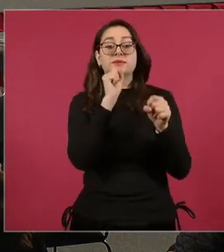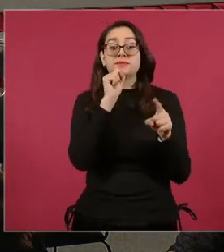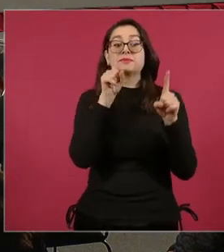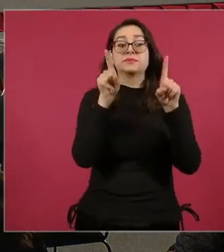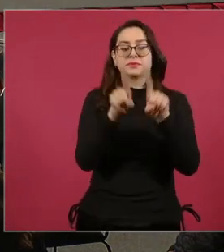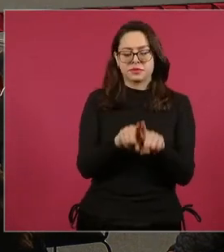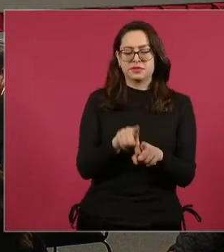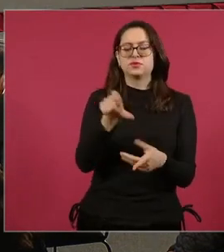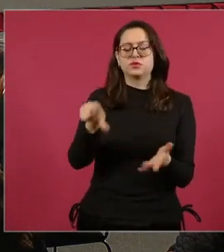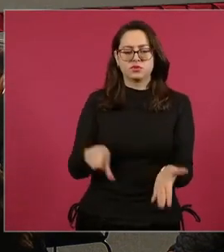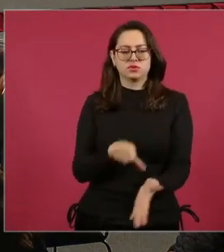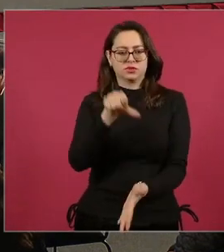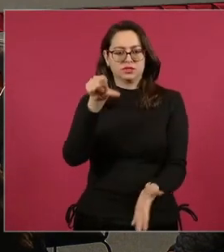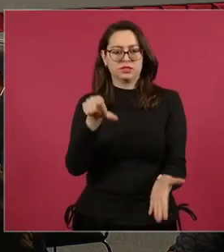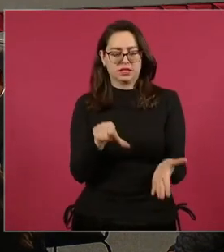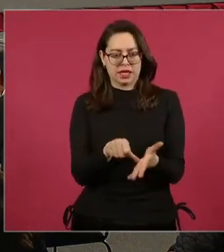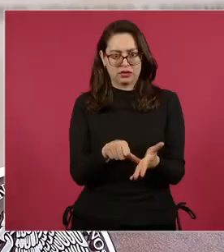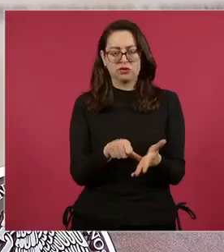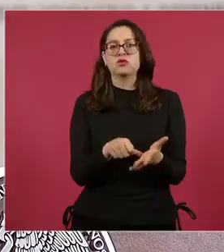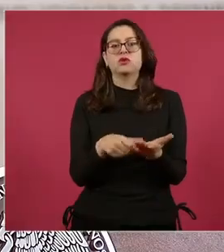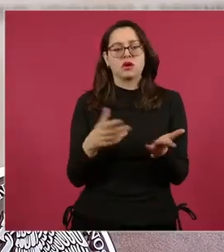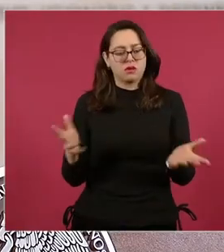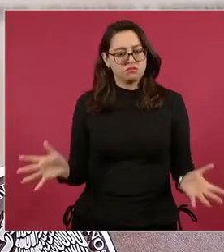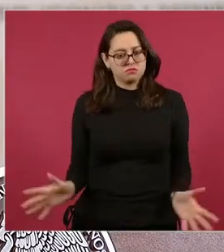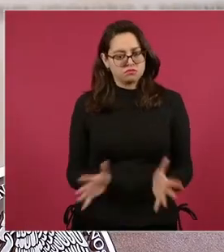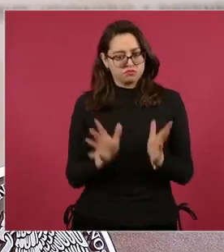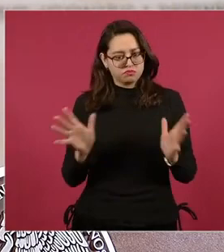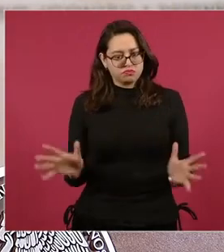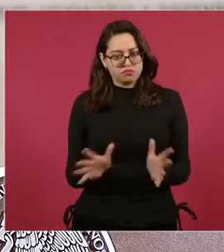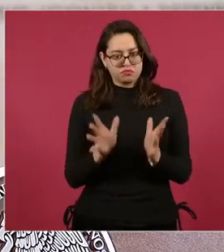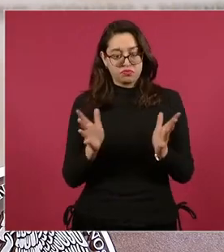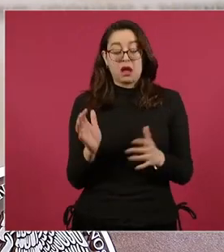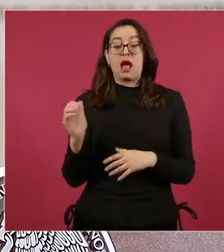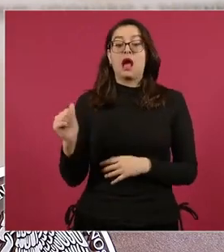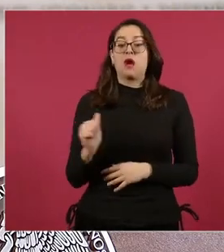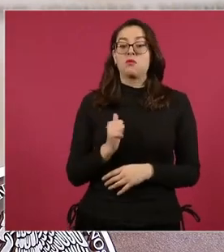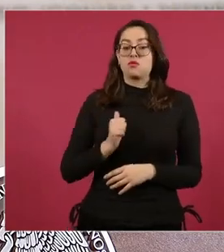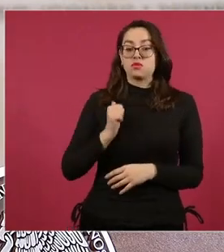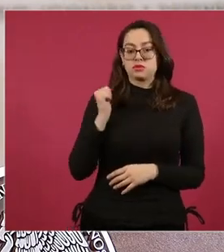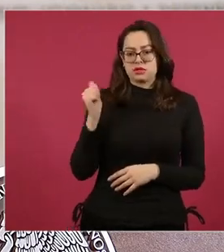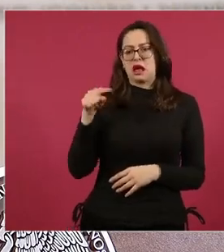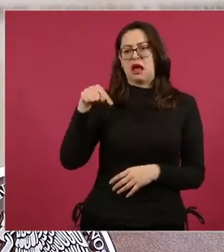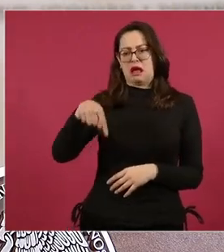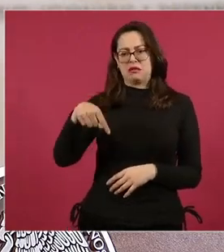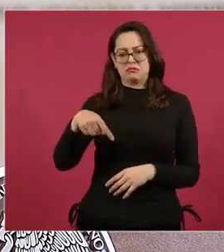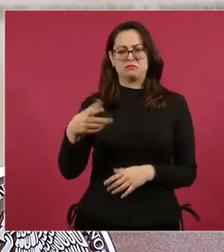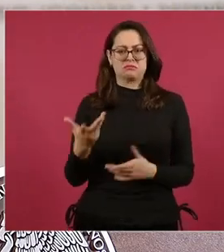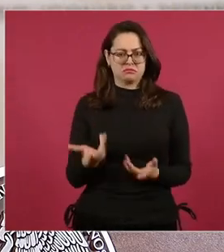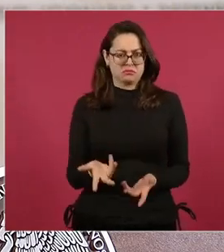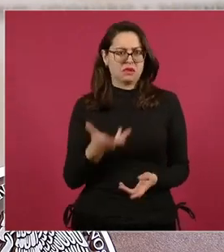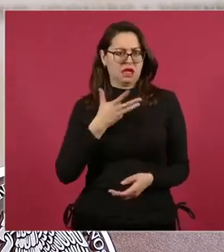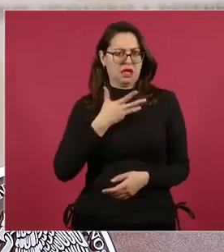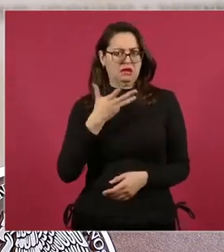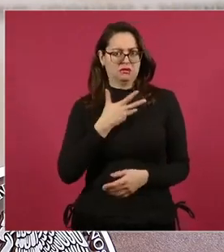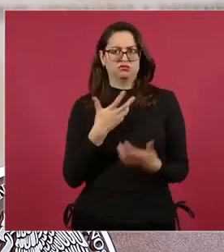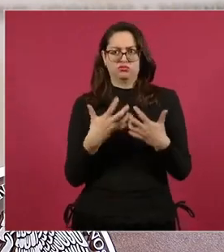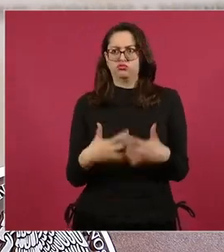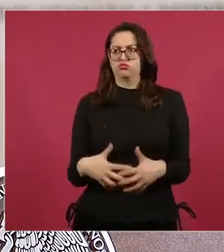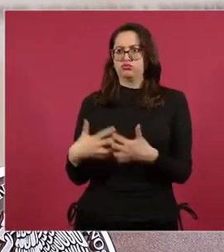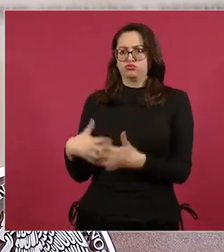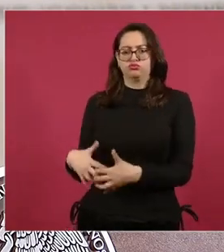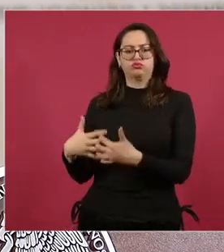regiones centro y Pacífico, aprovechando ubicaciones en donde ya estaba presente CFE, lo que